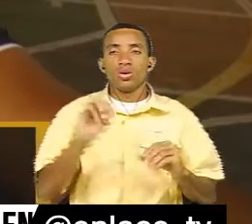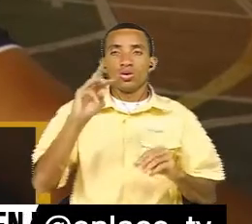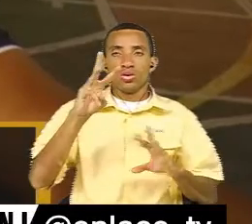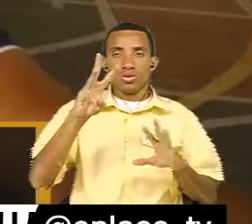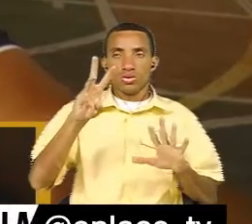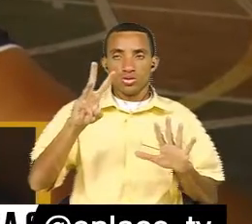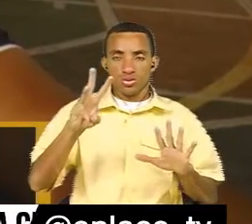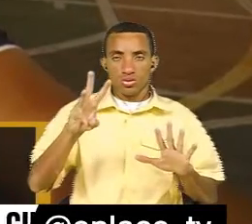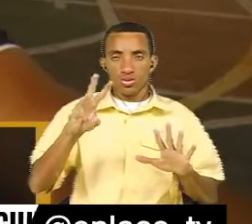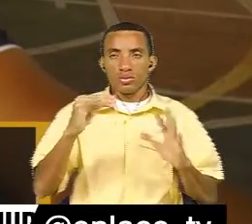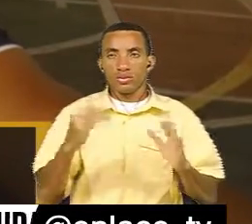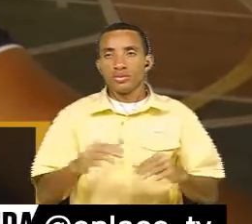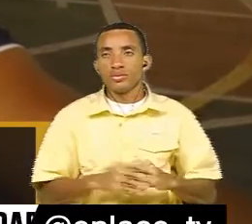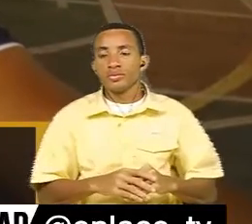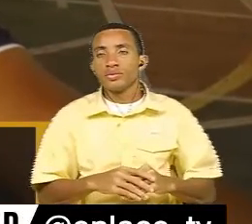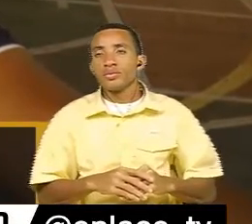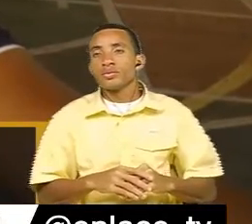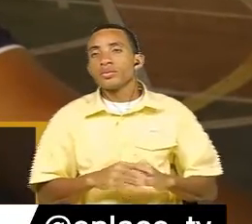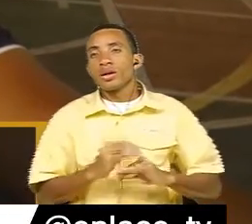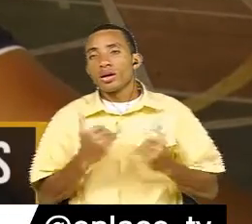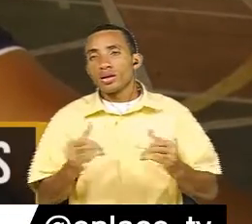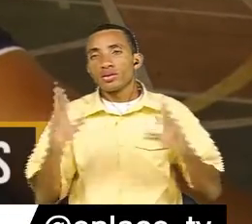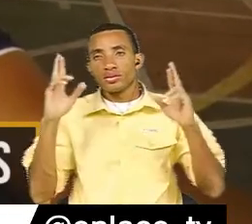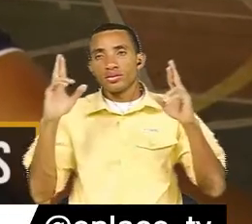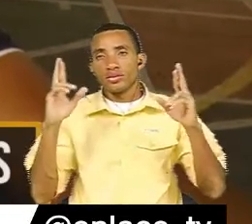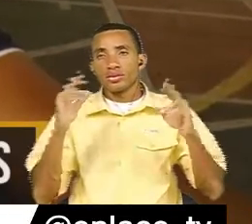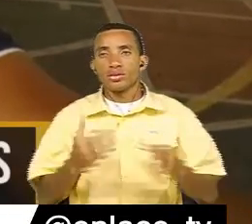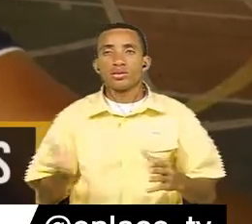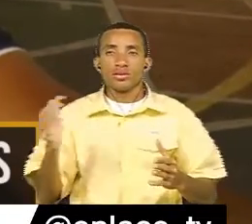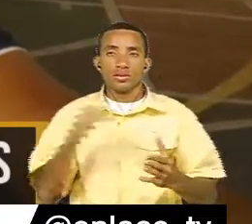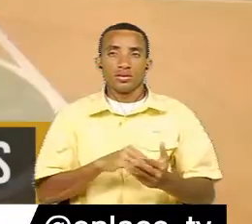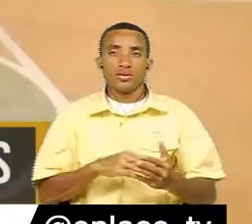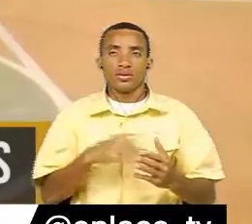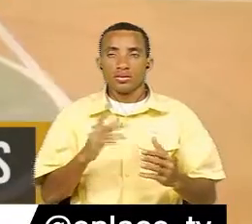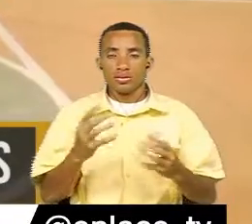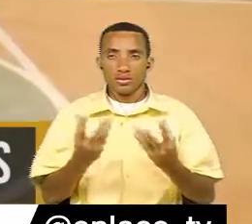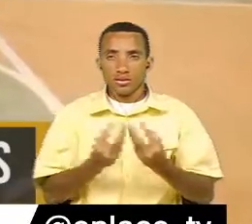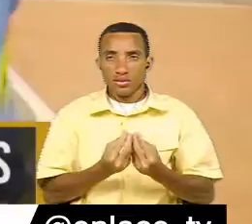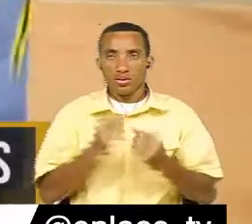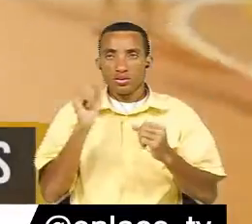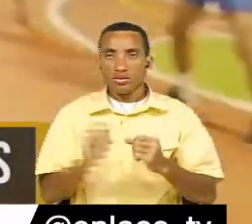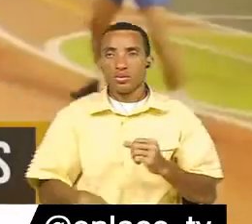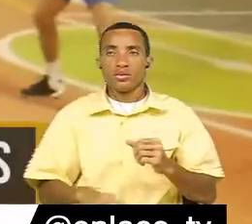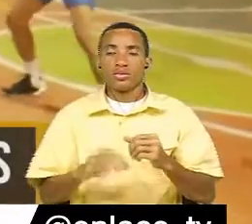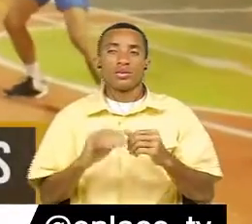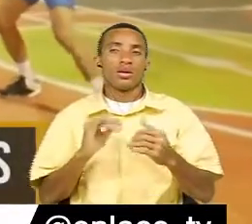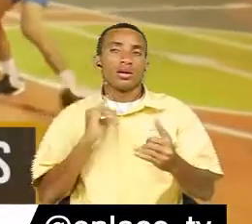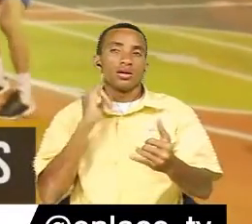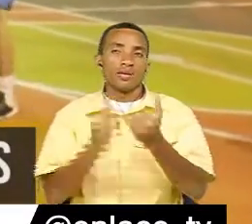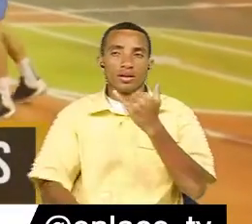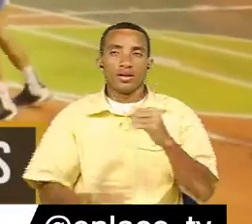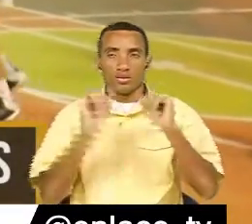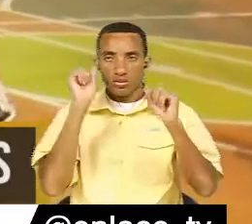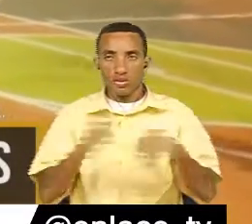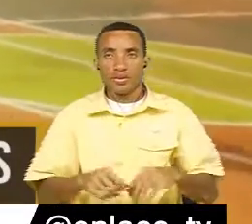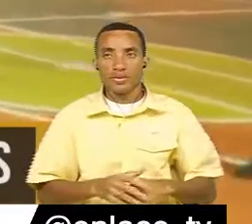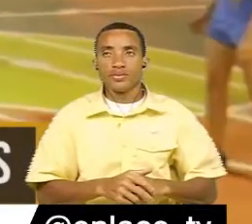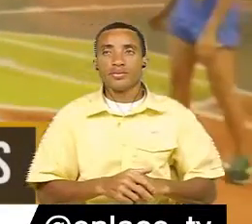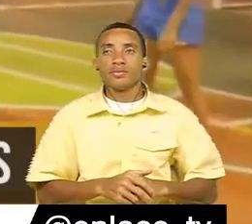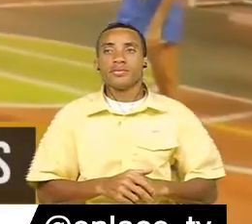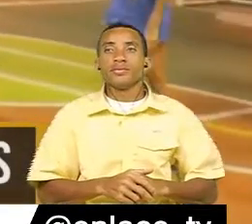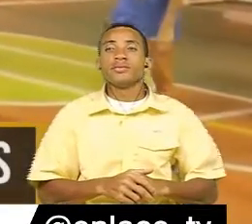abajo un 6-0, esperamos ahorita remontar nuevamente porque tenemos buen equipo para llegar a la final. Aunque recreativo, el nivel técnico del voleibol en la ciudad